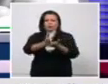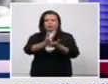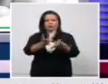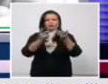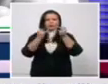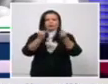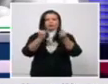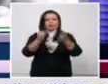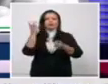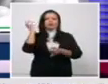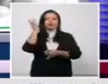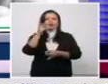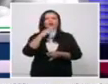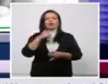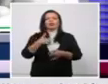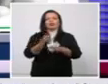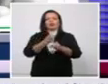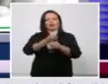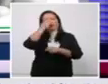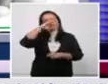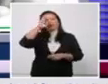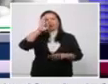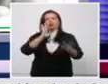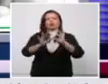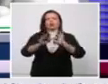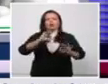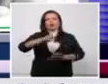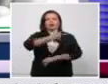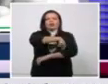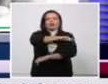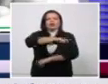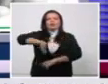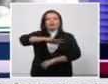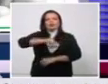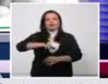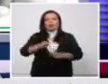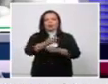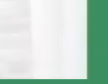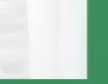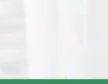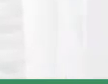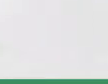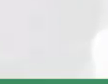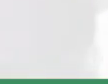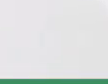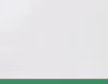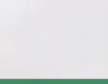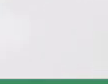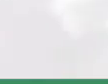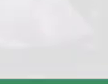lo que hace Cuba por la salud de su población. Y con doble nasobuco. Muy buenos días.